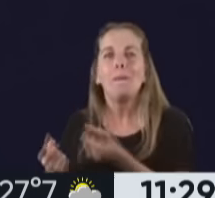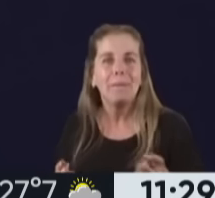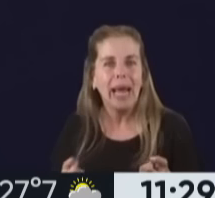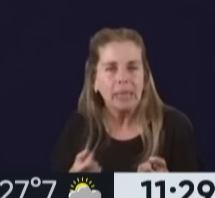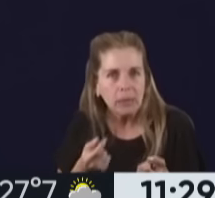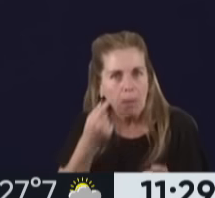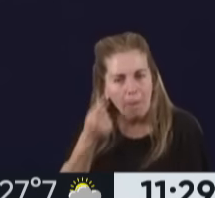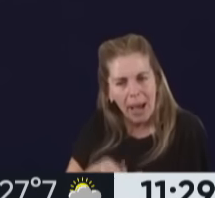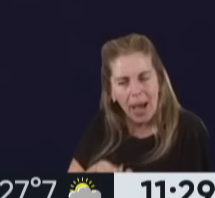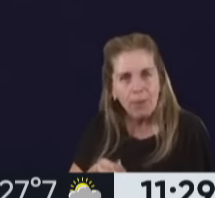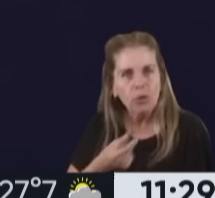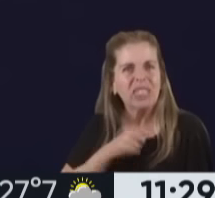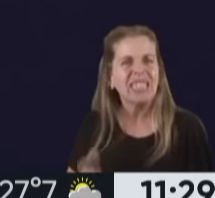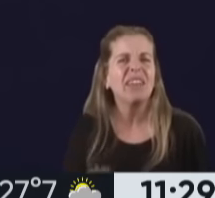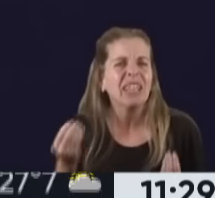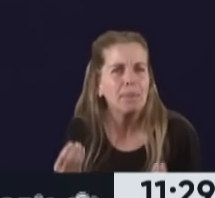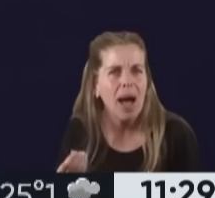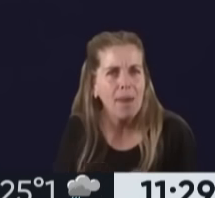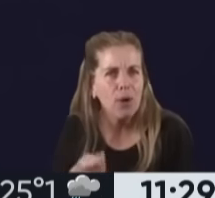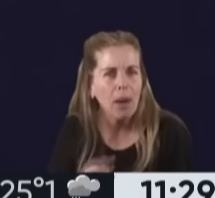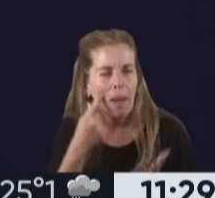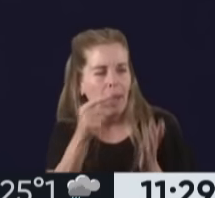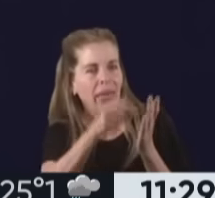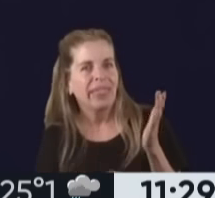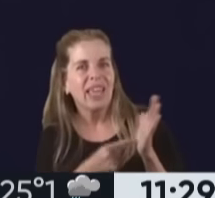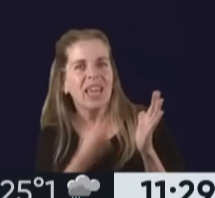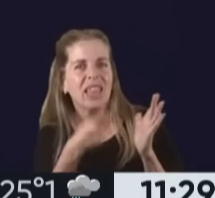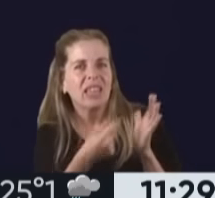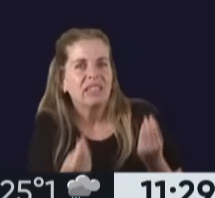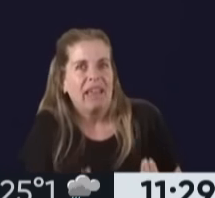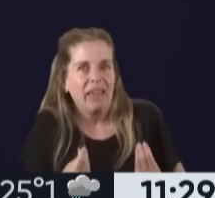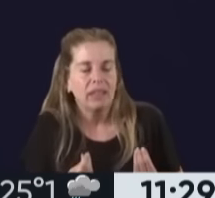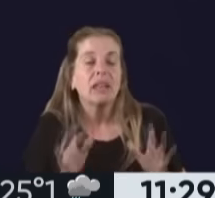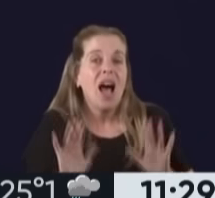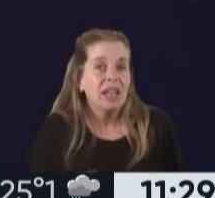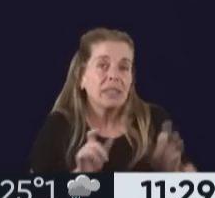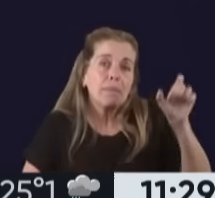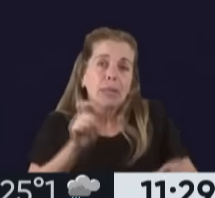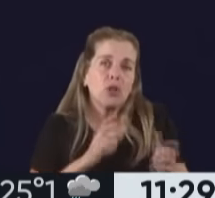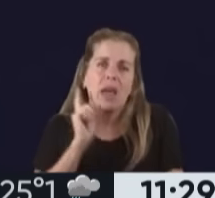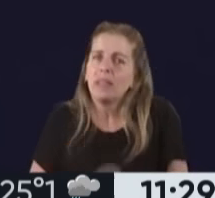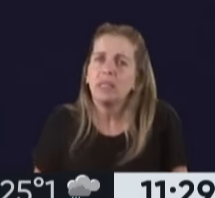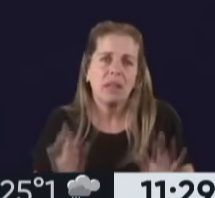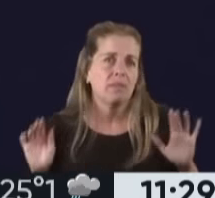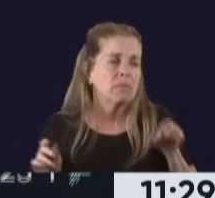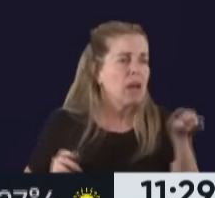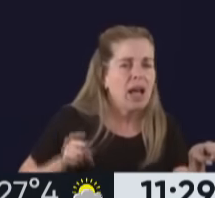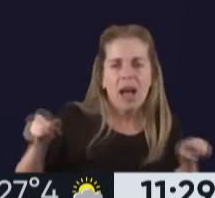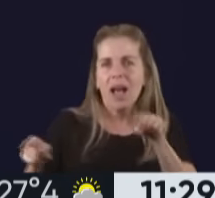producto o servicio. Siempre la mayor información hace que los ciudadanos puedan elegir con mayor libertad, ¿no? La